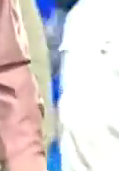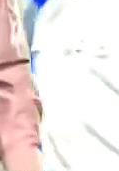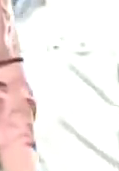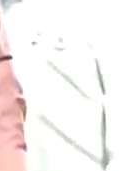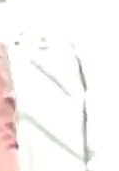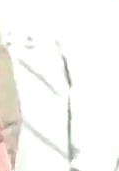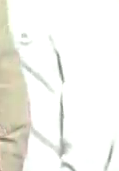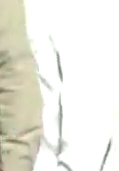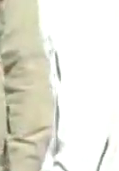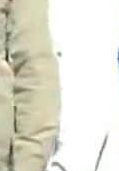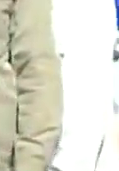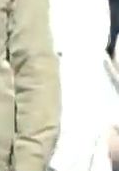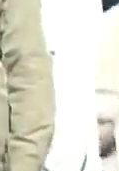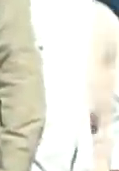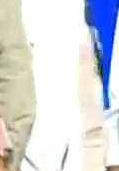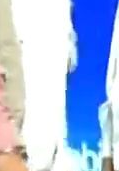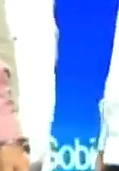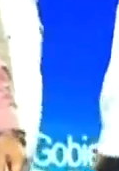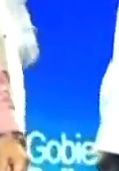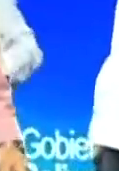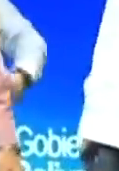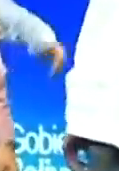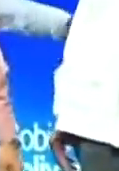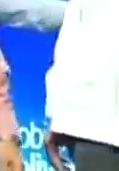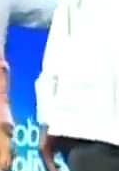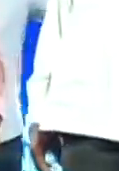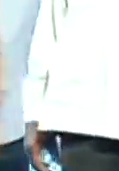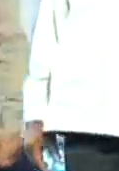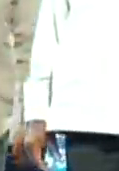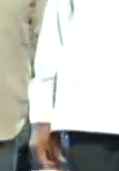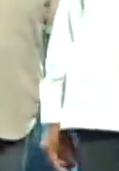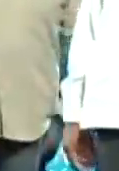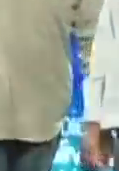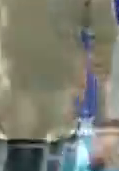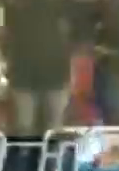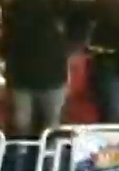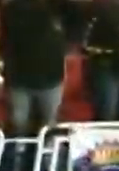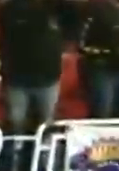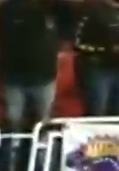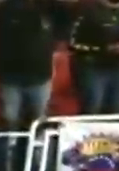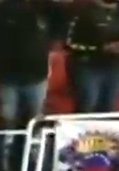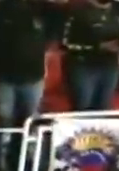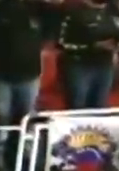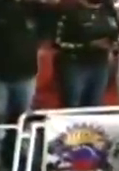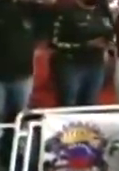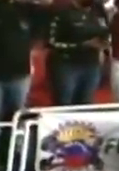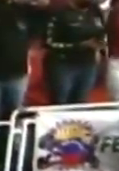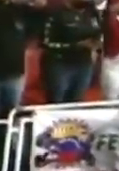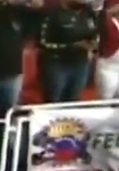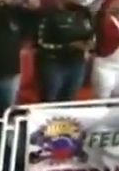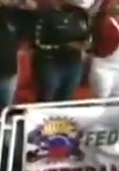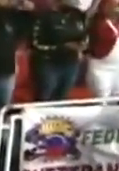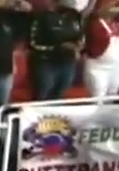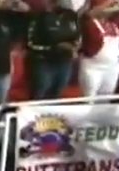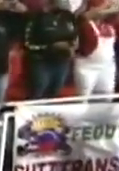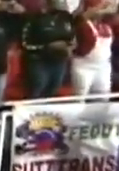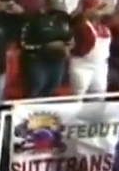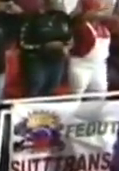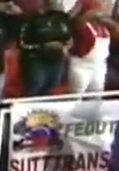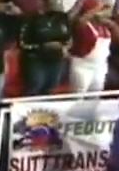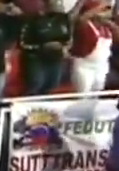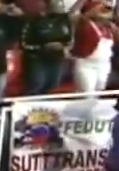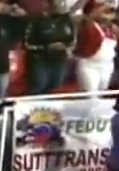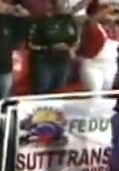para este gran congreso con la clase obrera esa presidencia obrero diciendo